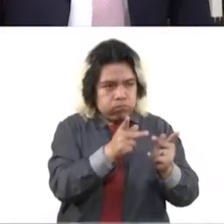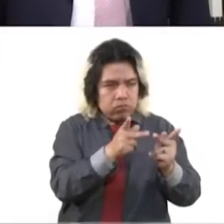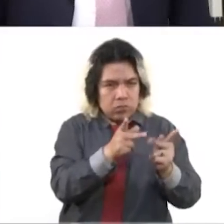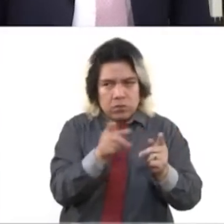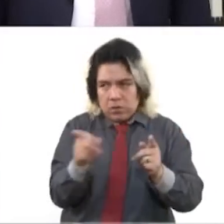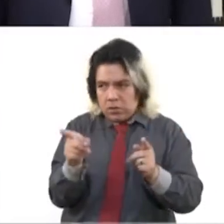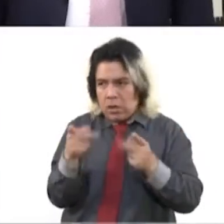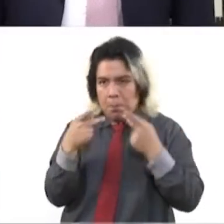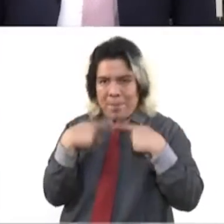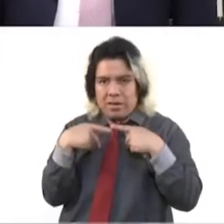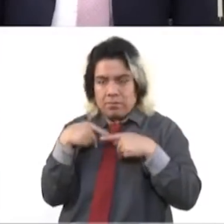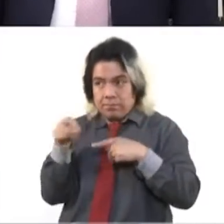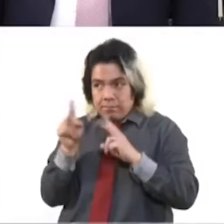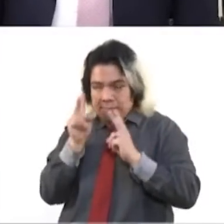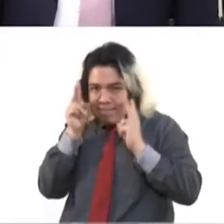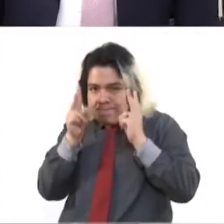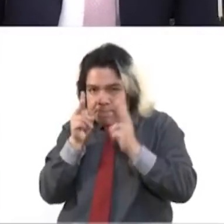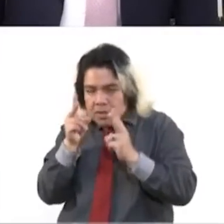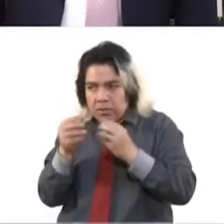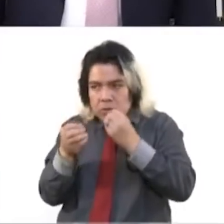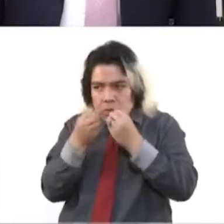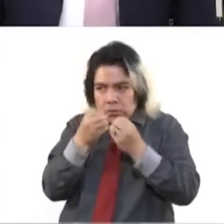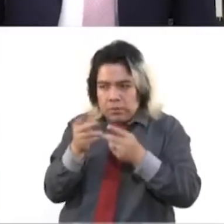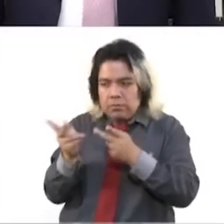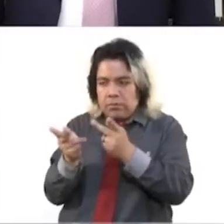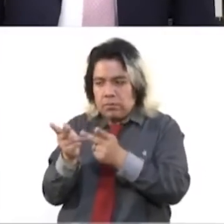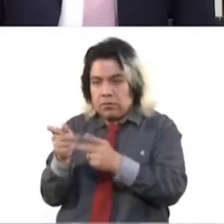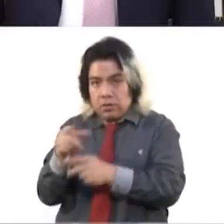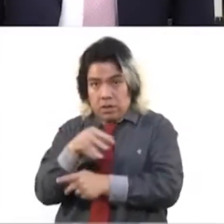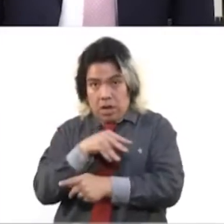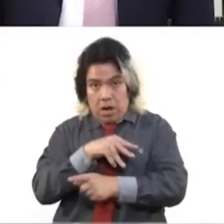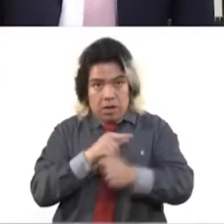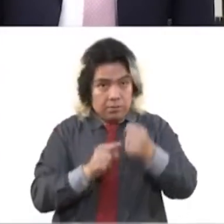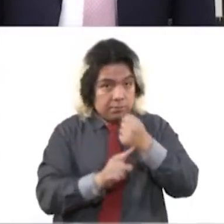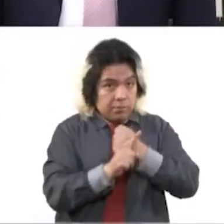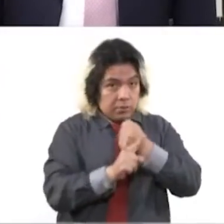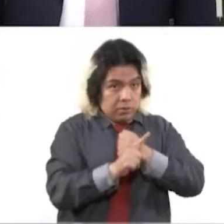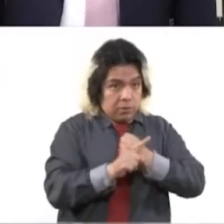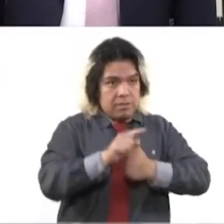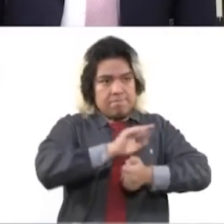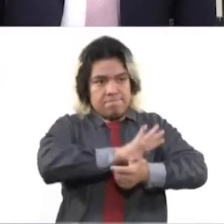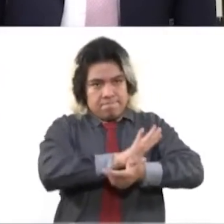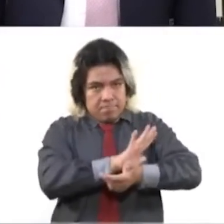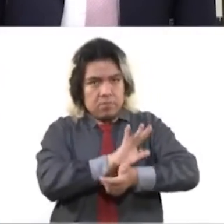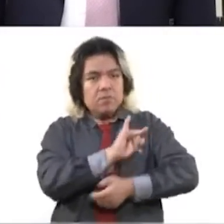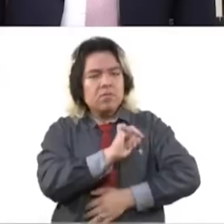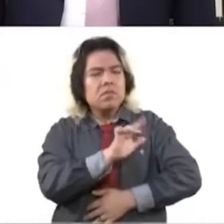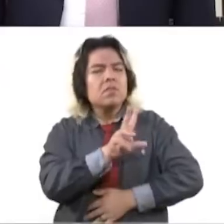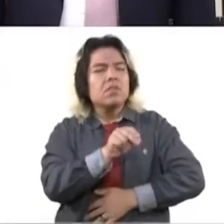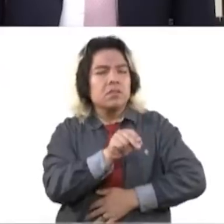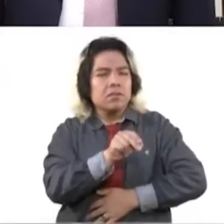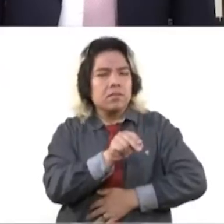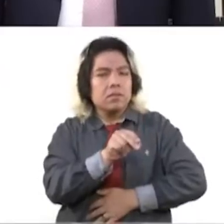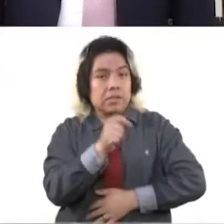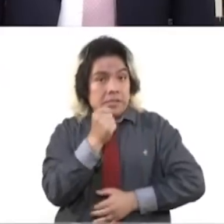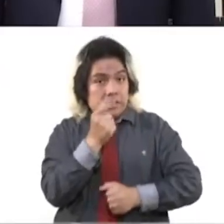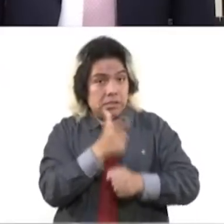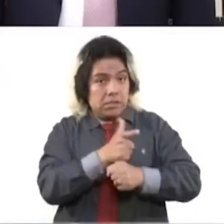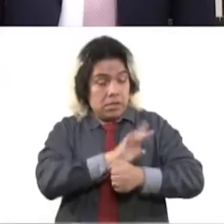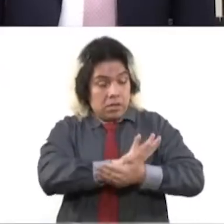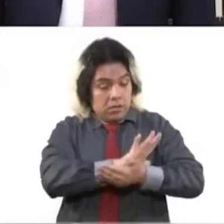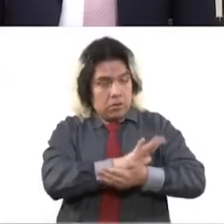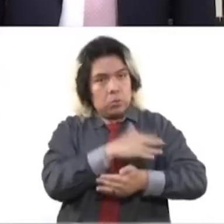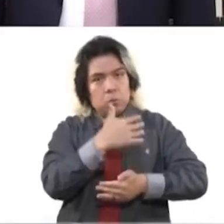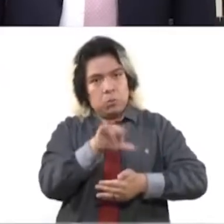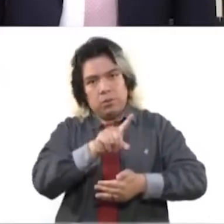a este restaurante para poder saber si en efecto hay un problema de discriminación o no. Y en caso de haberlo, ya podría